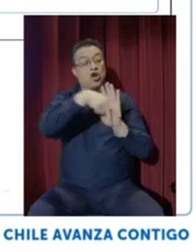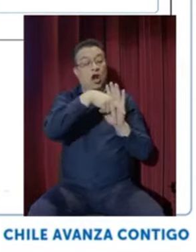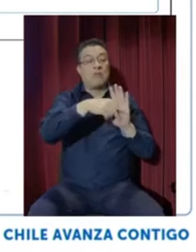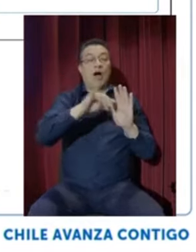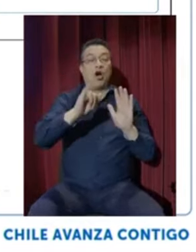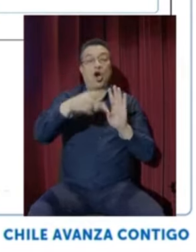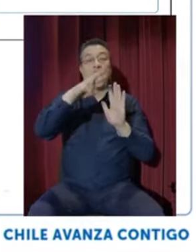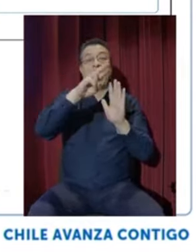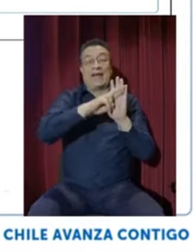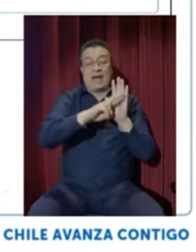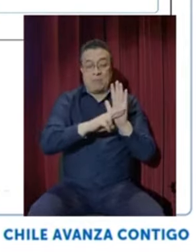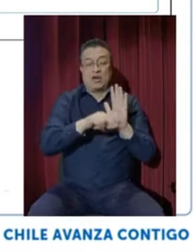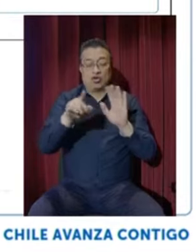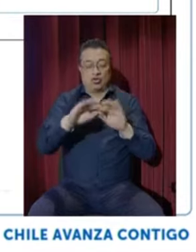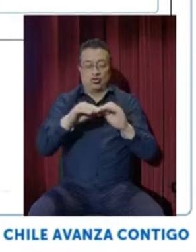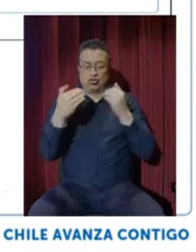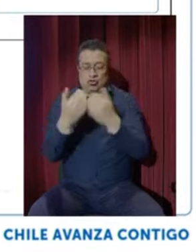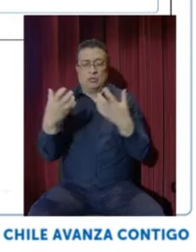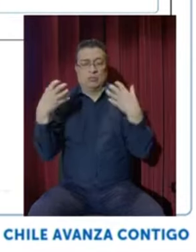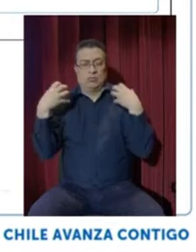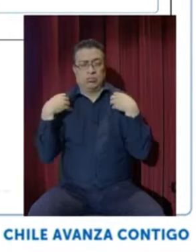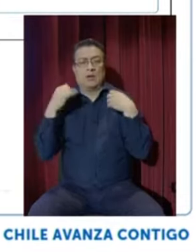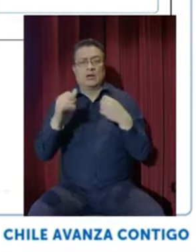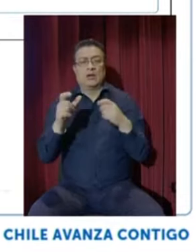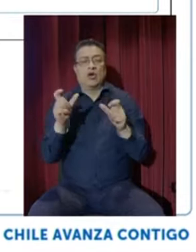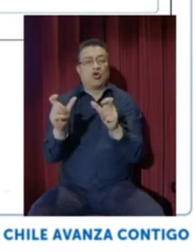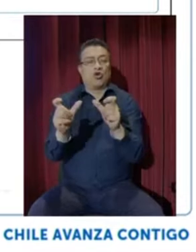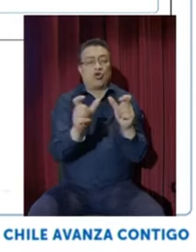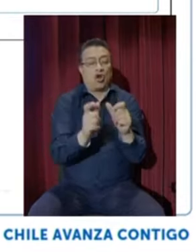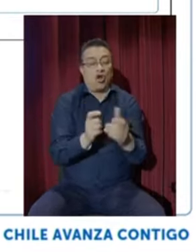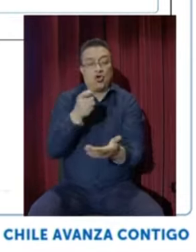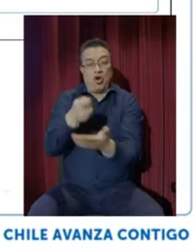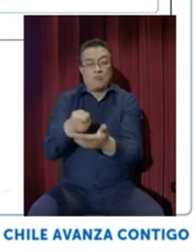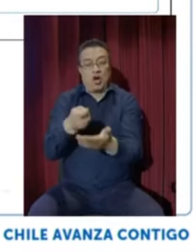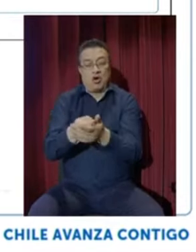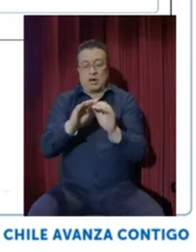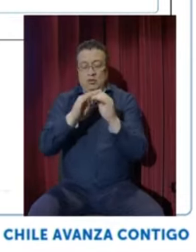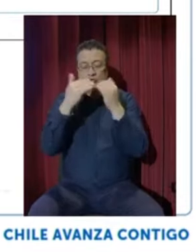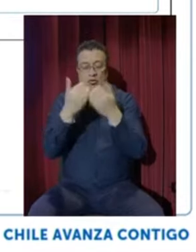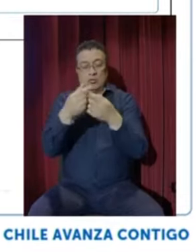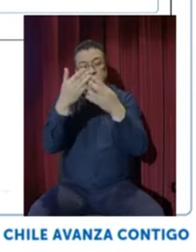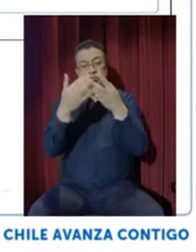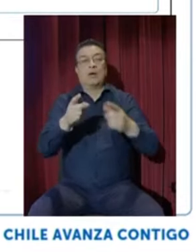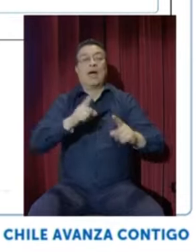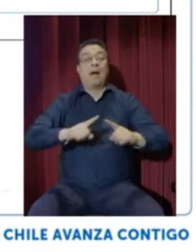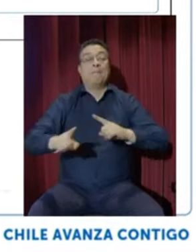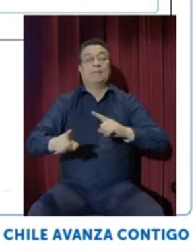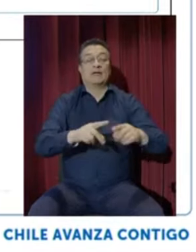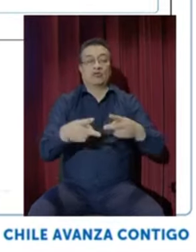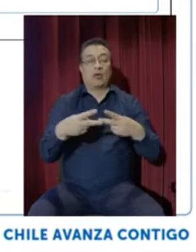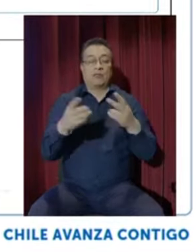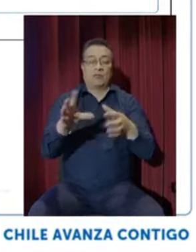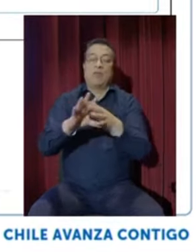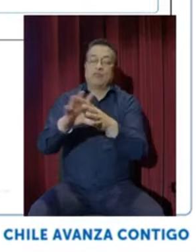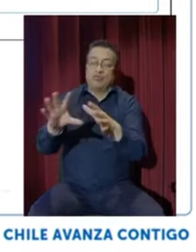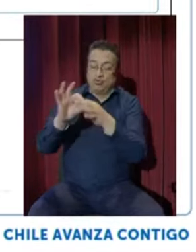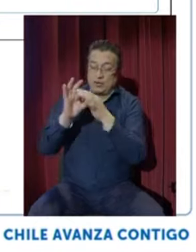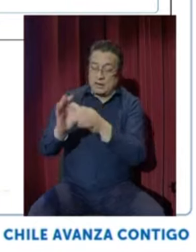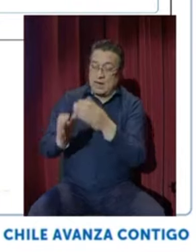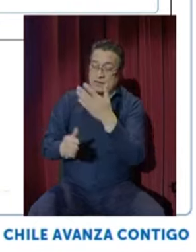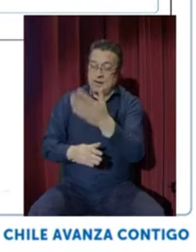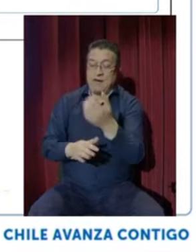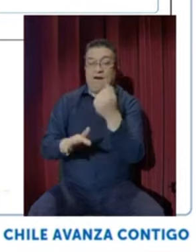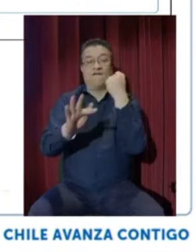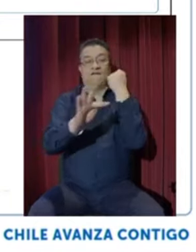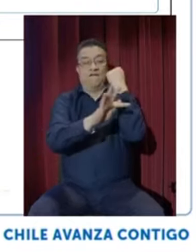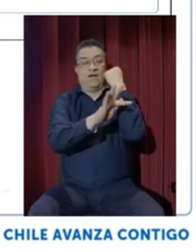reglamentos por ahí pasa todo y también el control de compra etcétera que tiene que ver con la administración pública Muchas gracias al fiscal Don